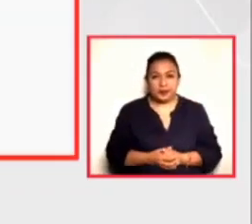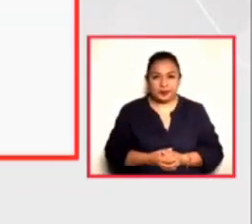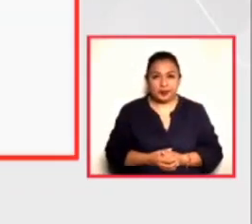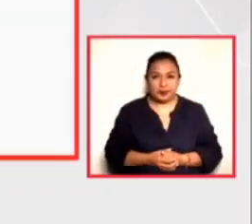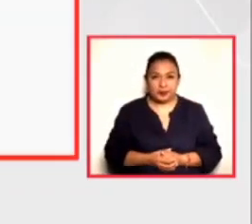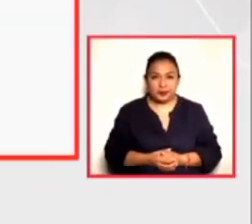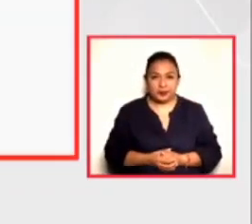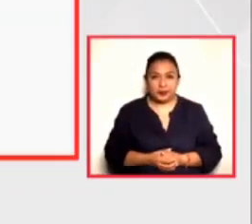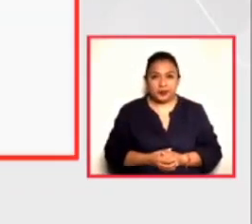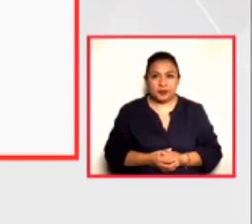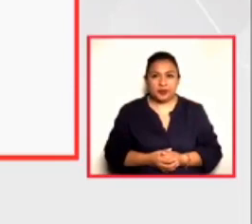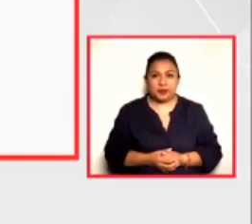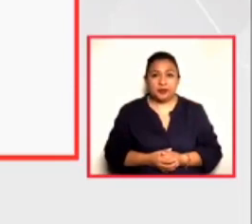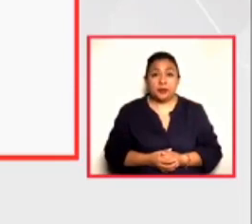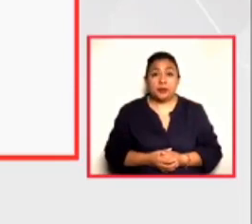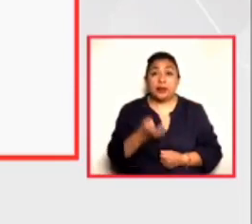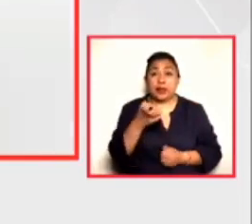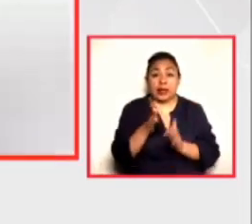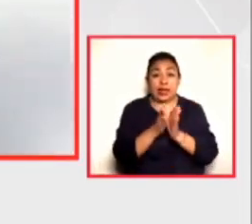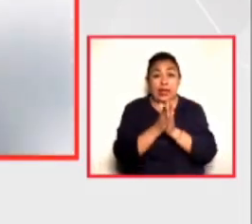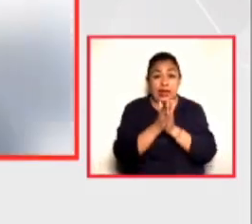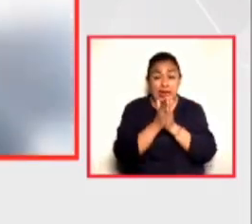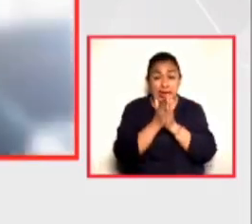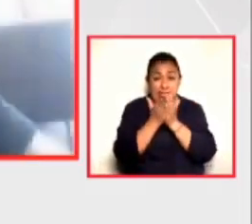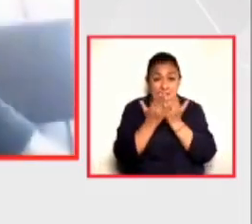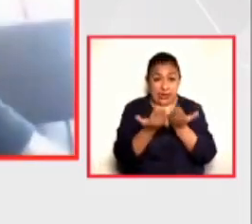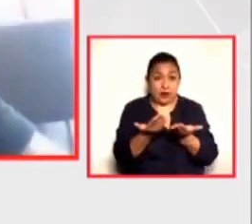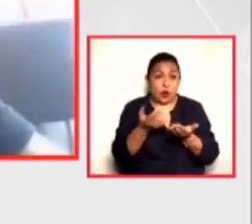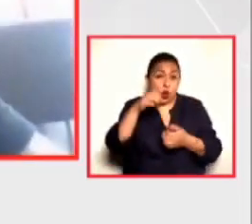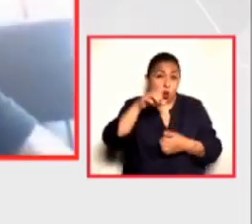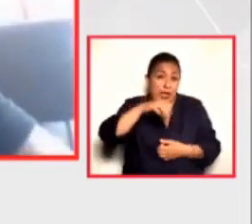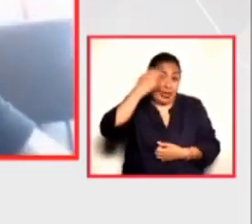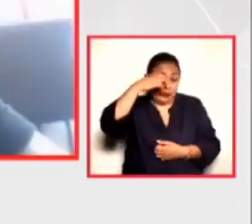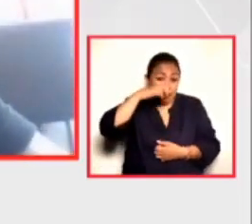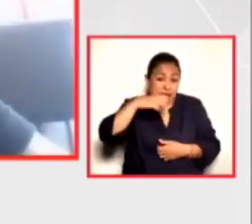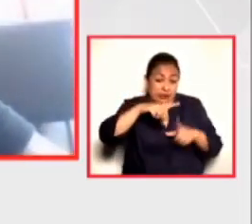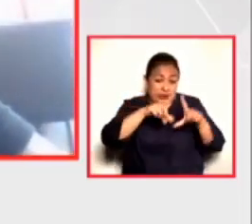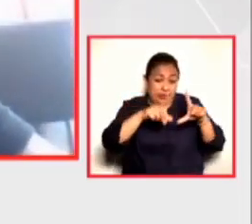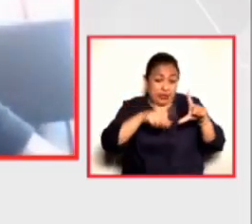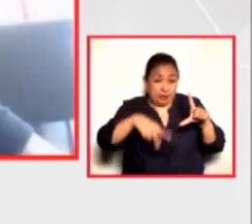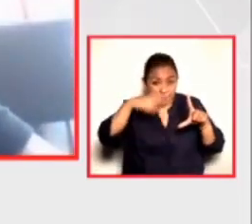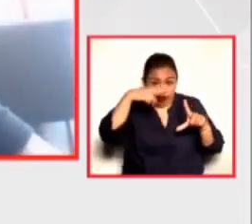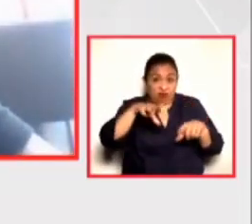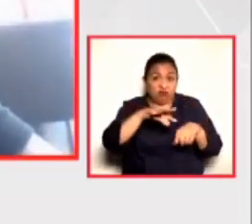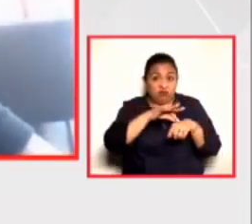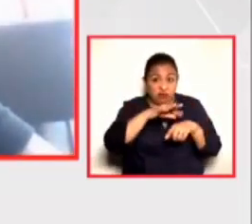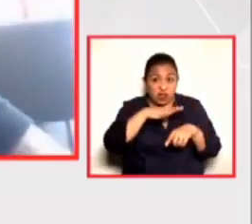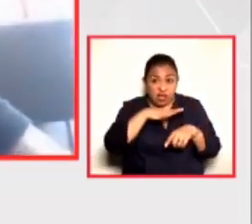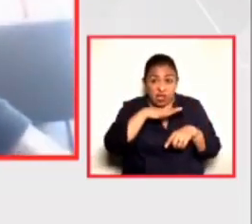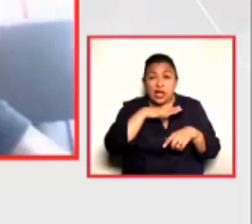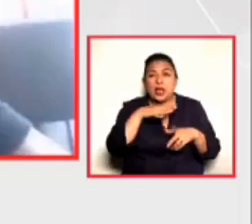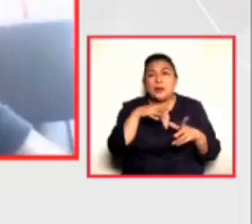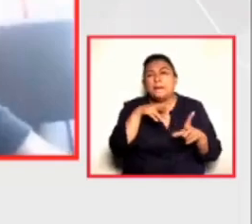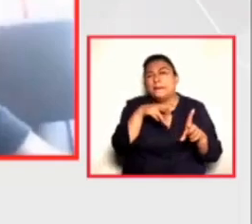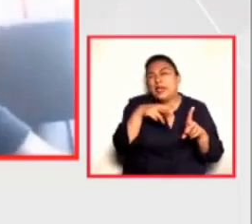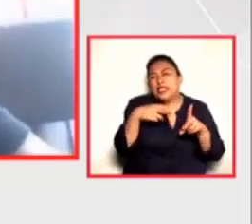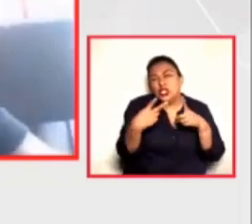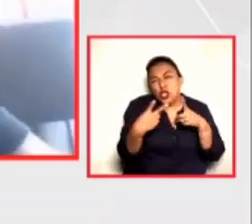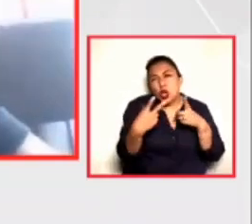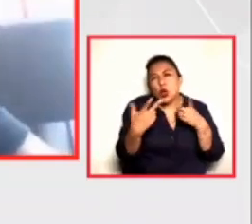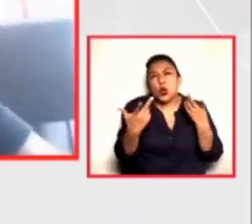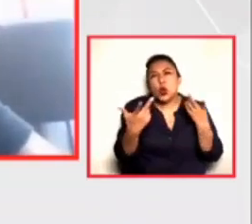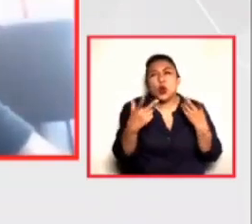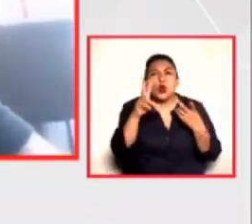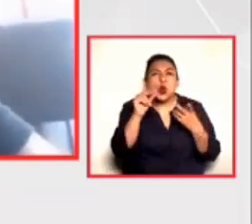La esencia del libro es la violencia que vivimos en el país, pero tratada desde un punto de vista no solo de narco y